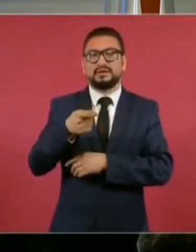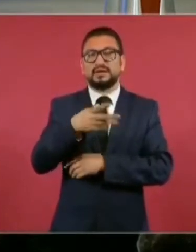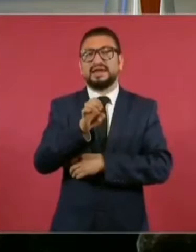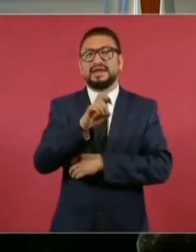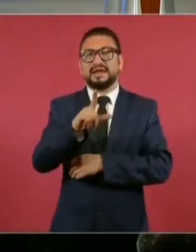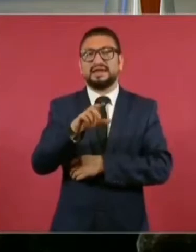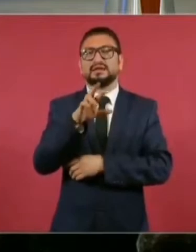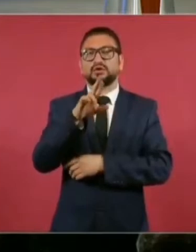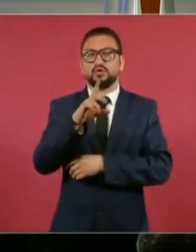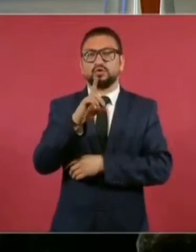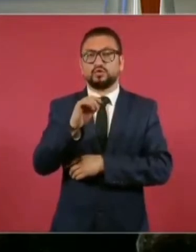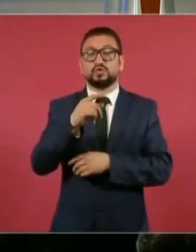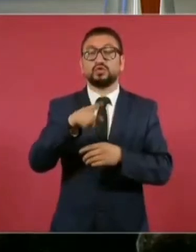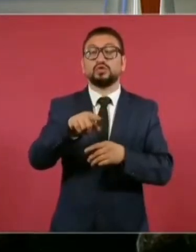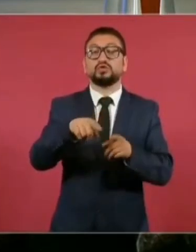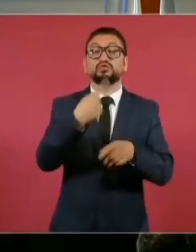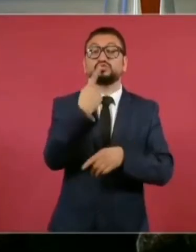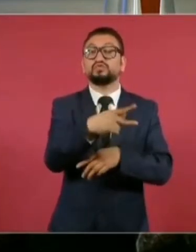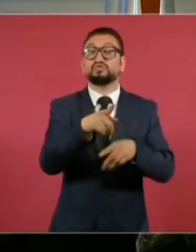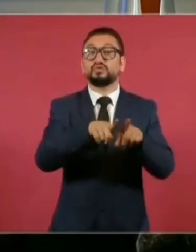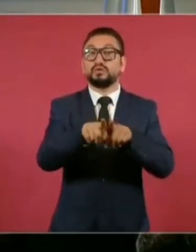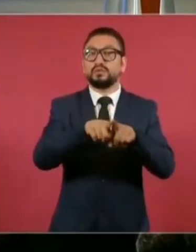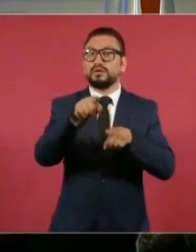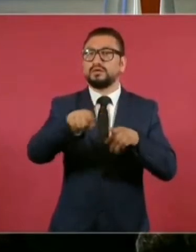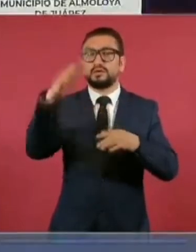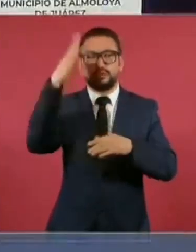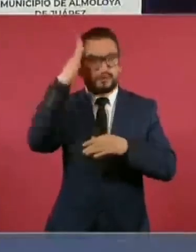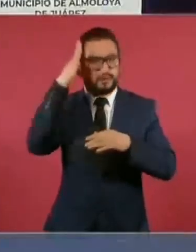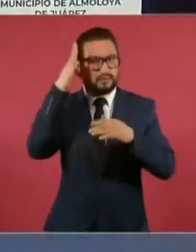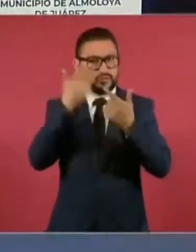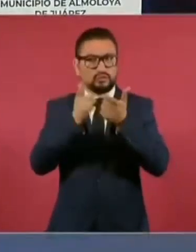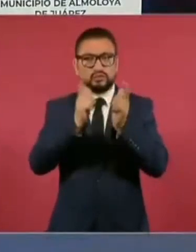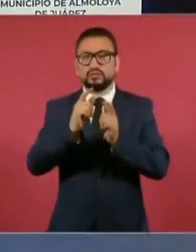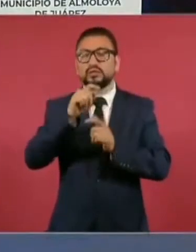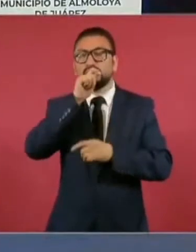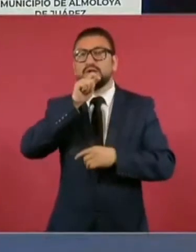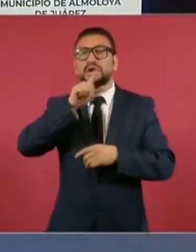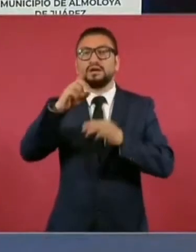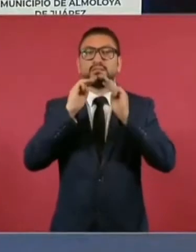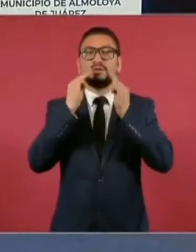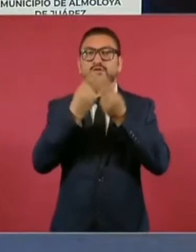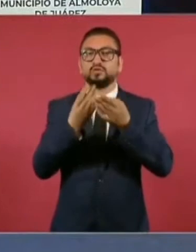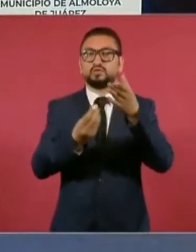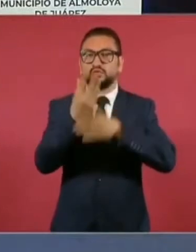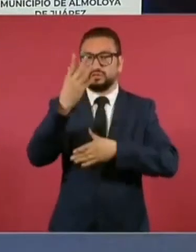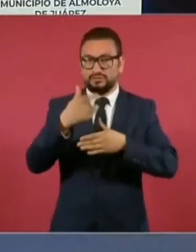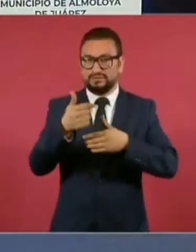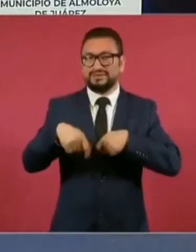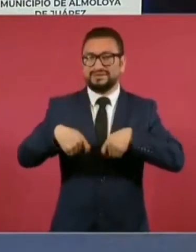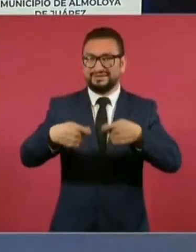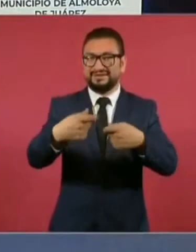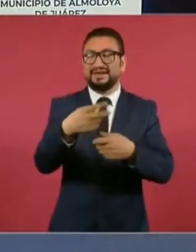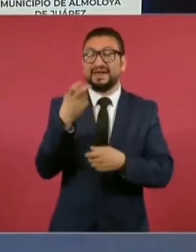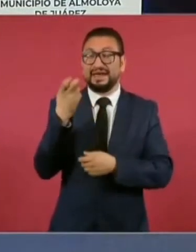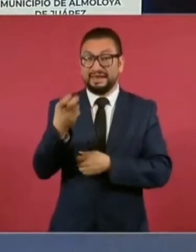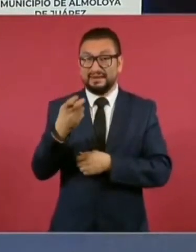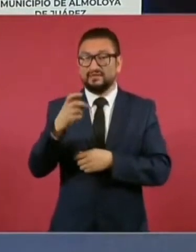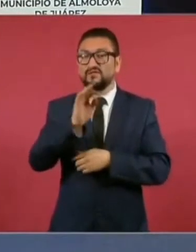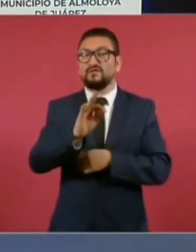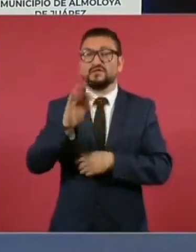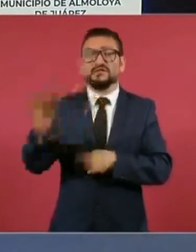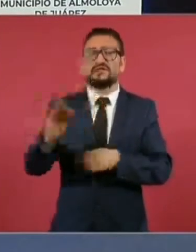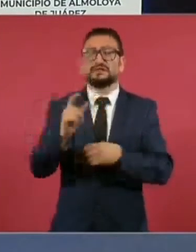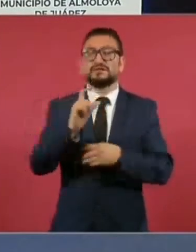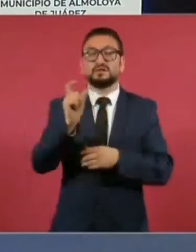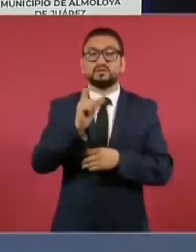es hermano del líder del Cártel Jalisco Nueva Generación. La fecha de notificación de su